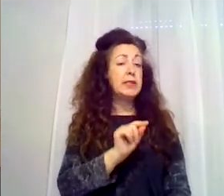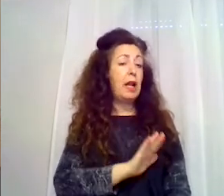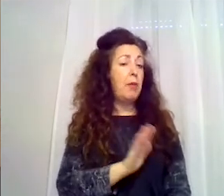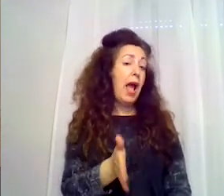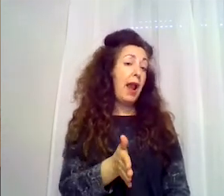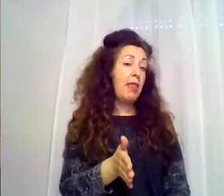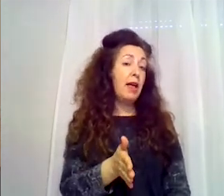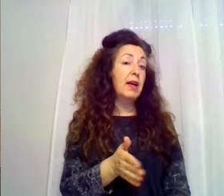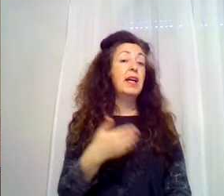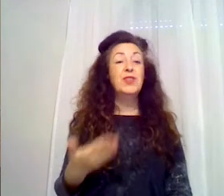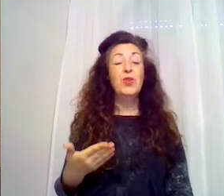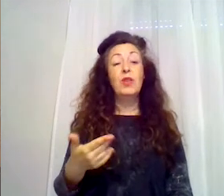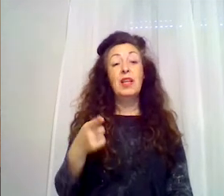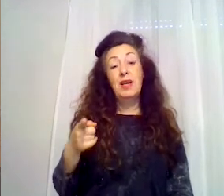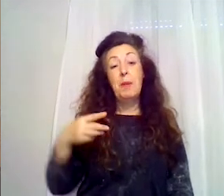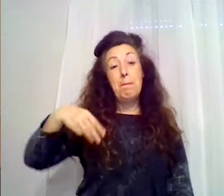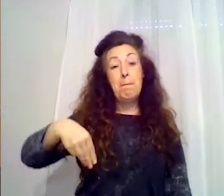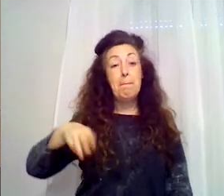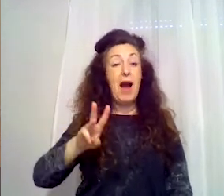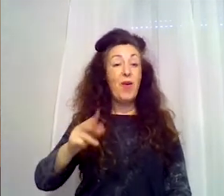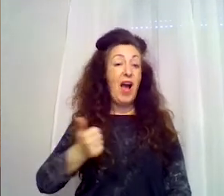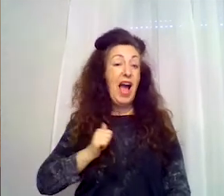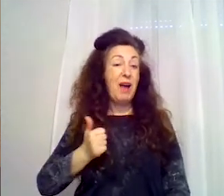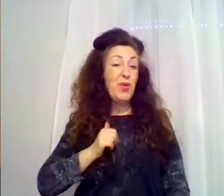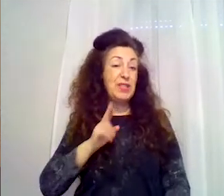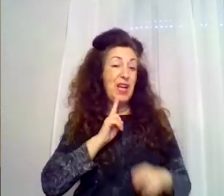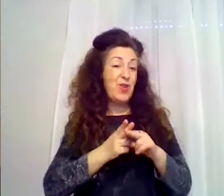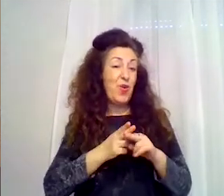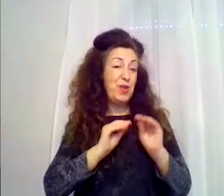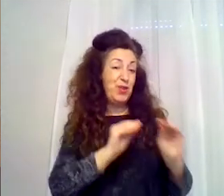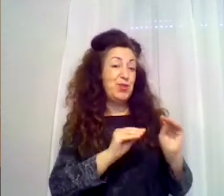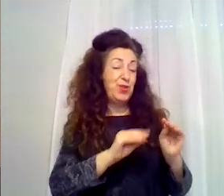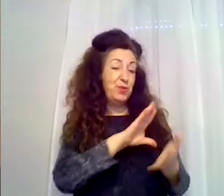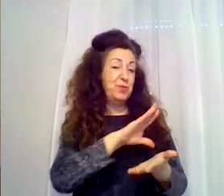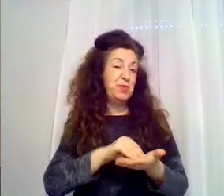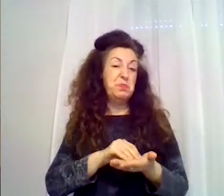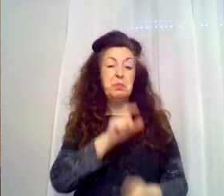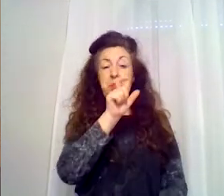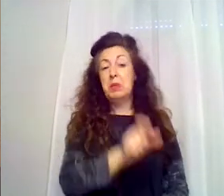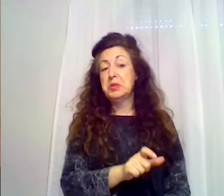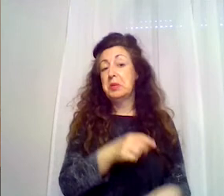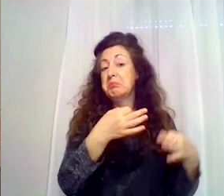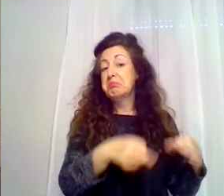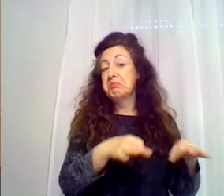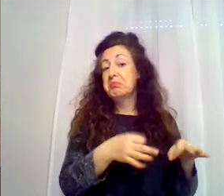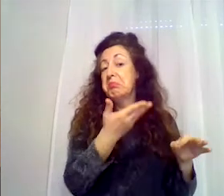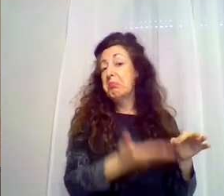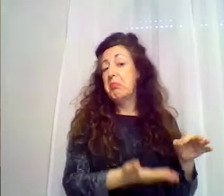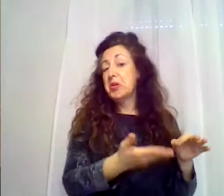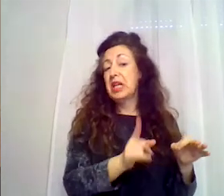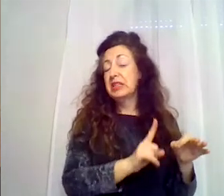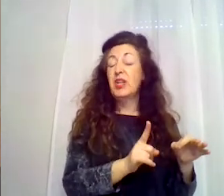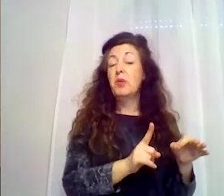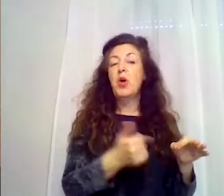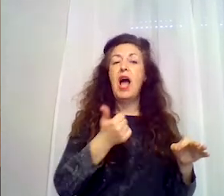sí desde luego en anti-stratfordiano, en ese sentido, con lo cual, pues, lo increíble de